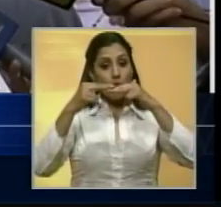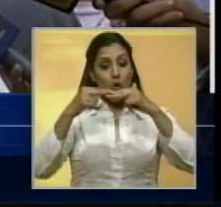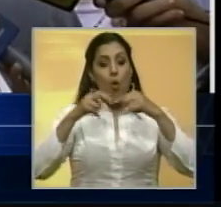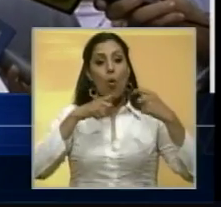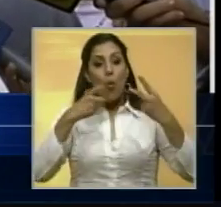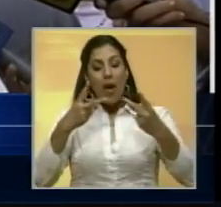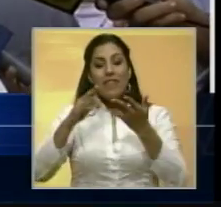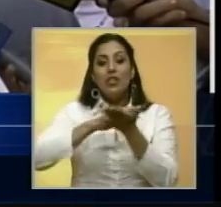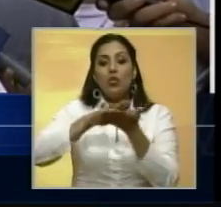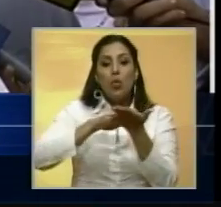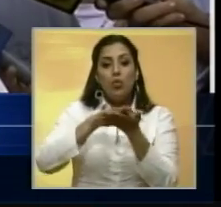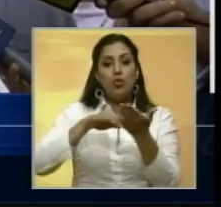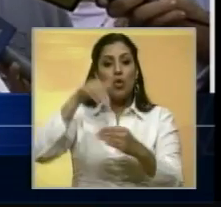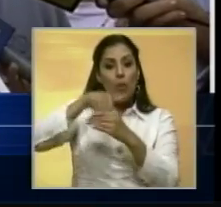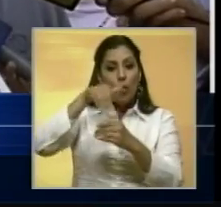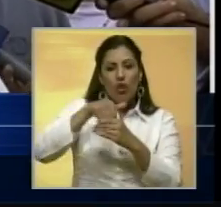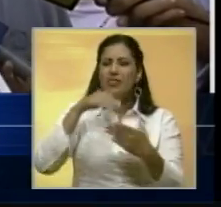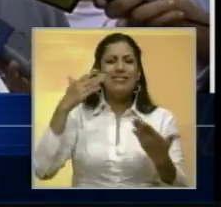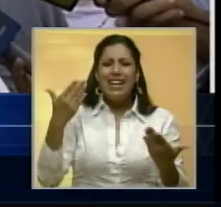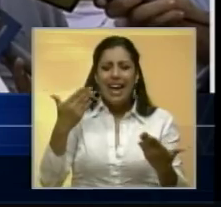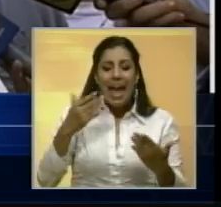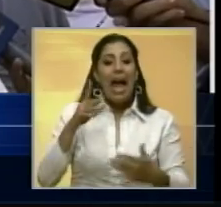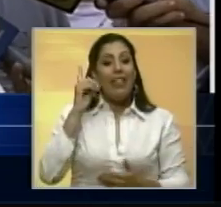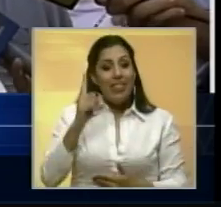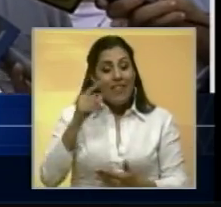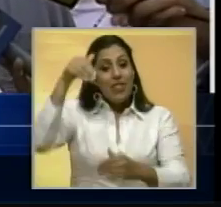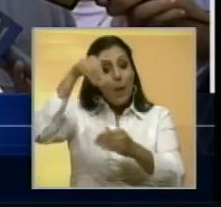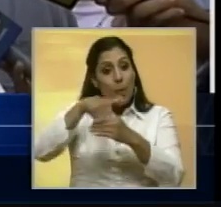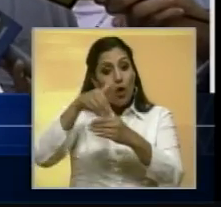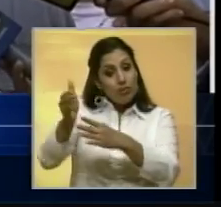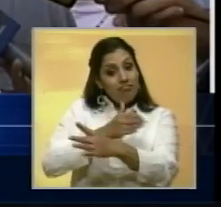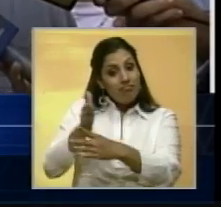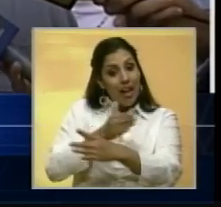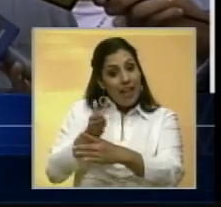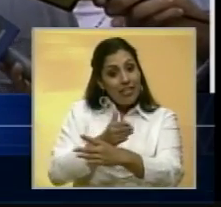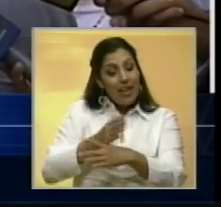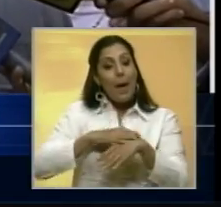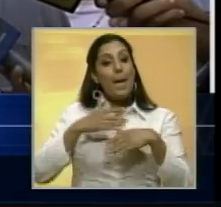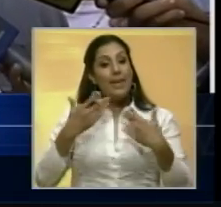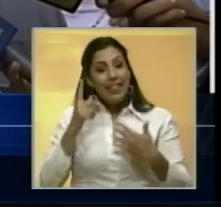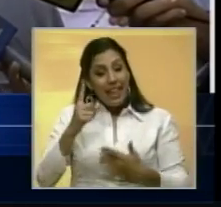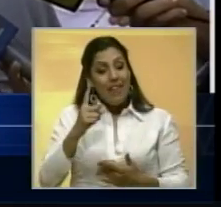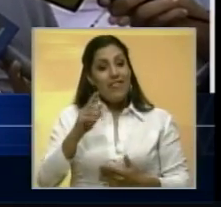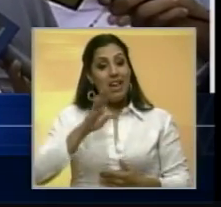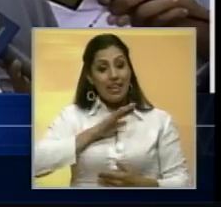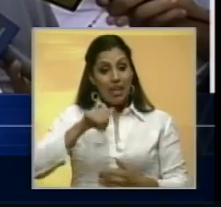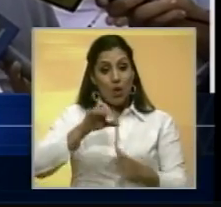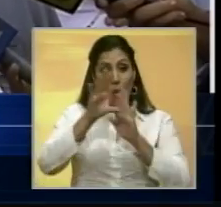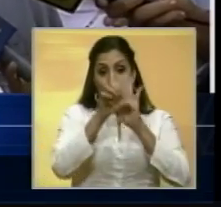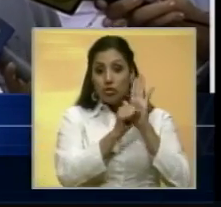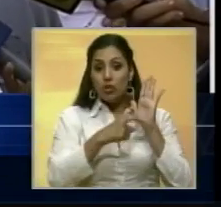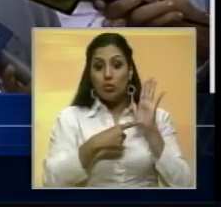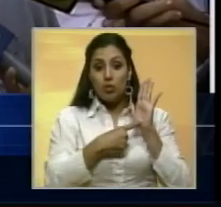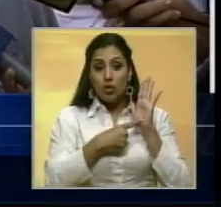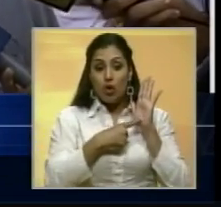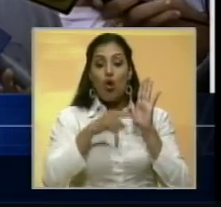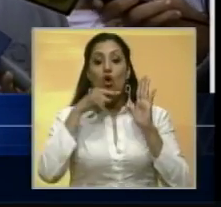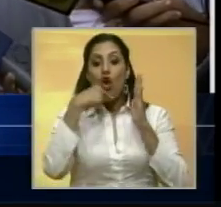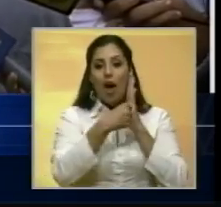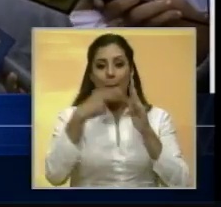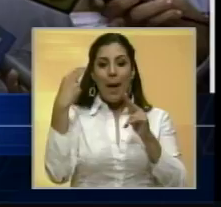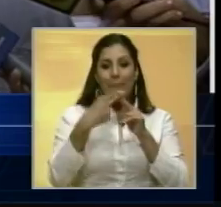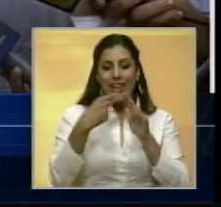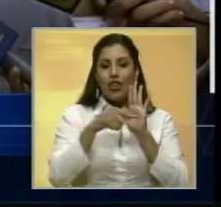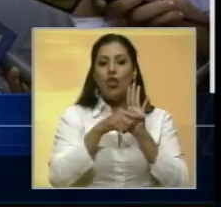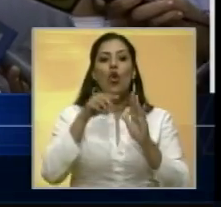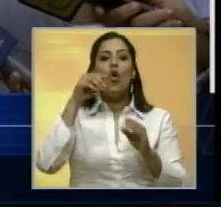de la solución electoral. Es decir, de esas elecciones anticipadas que tienen en nuestra Constitución nombre y apellido.